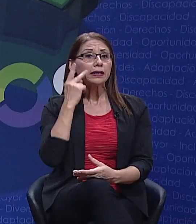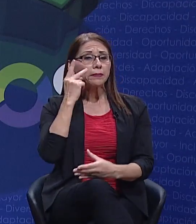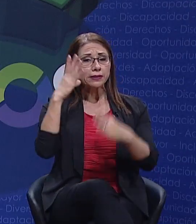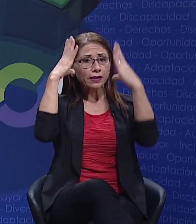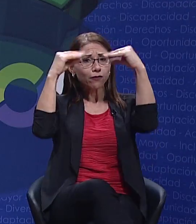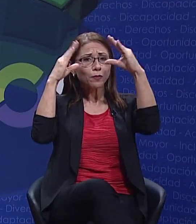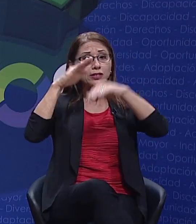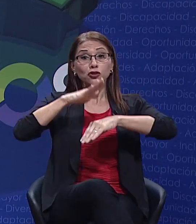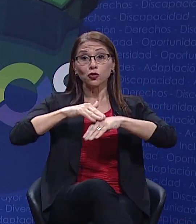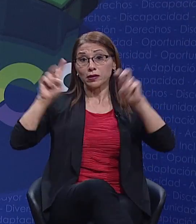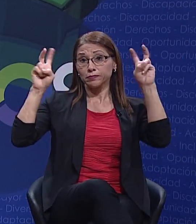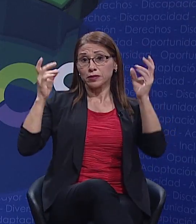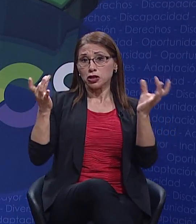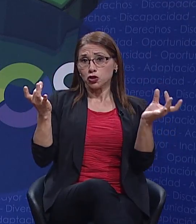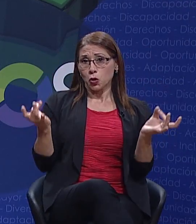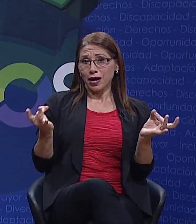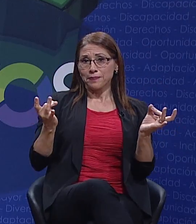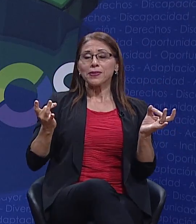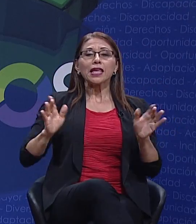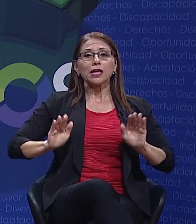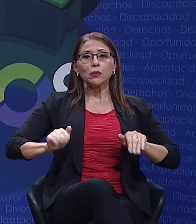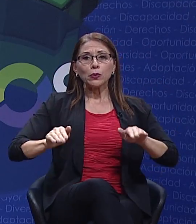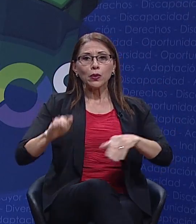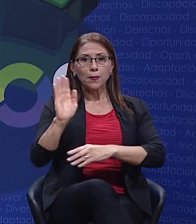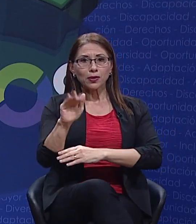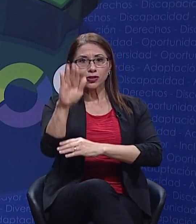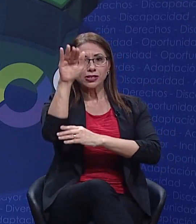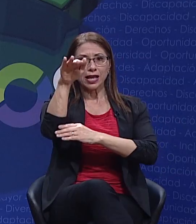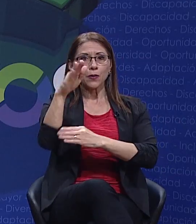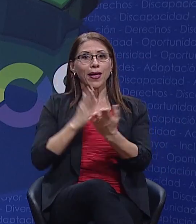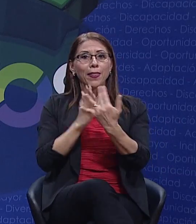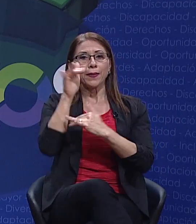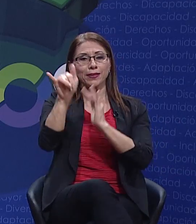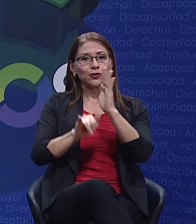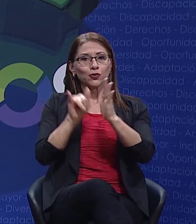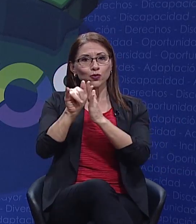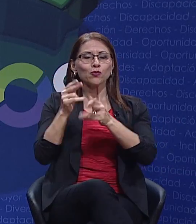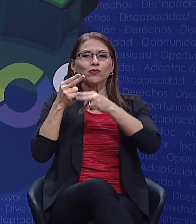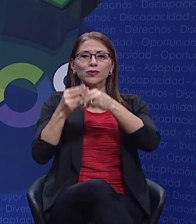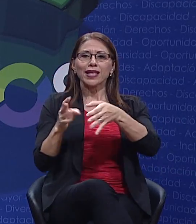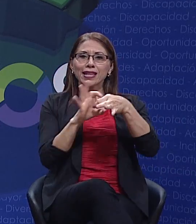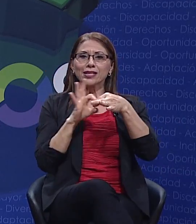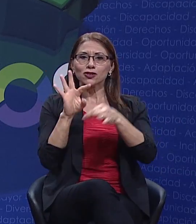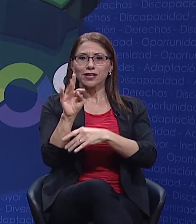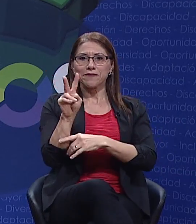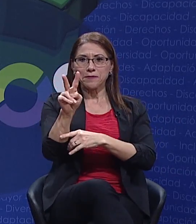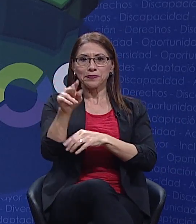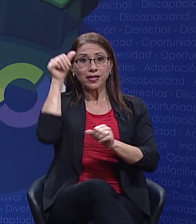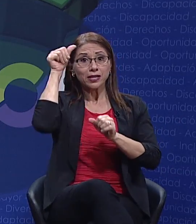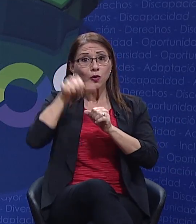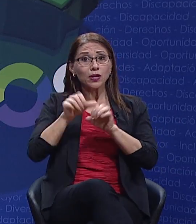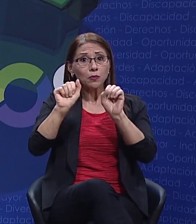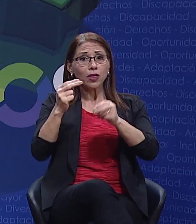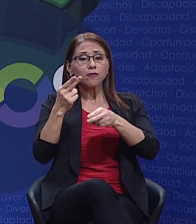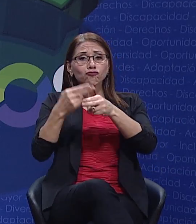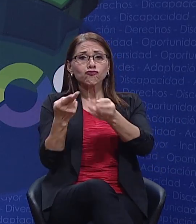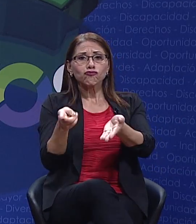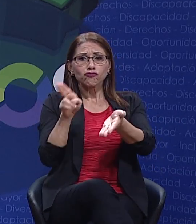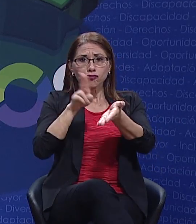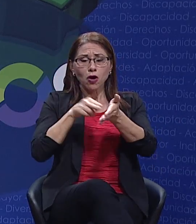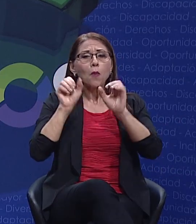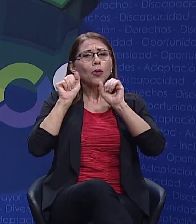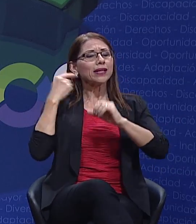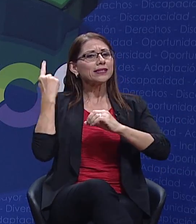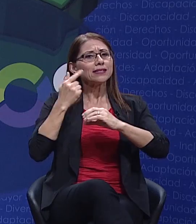Repase las notas sobre yoga y baloncesto en silla de ruedas en nuestro canal en YouTube Nexos TV. Recuerde que suscribiéndose